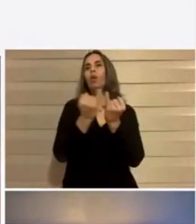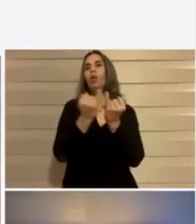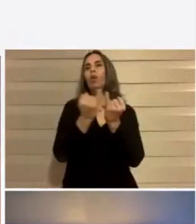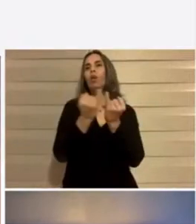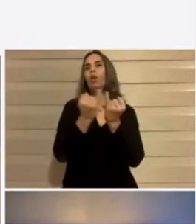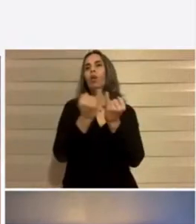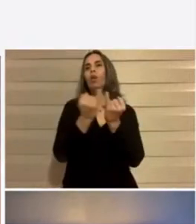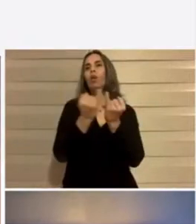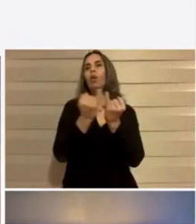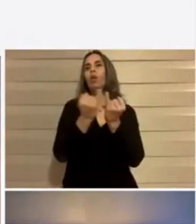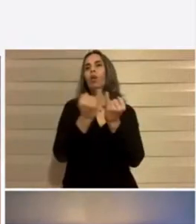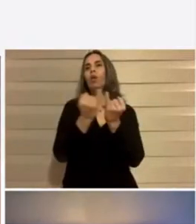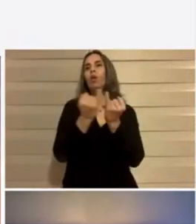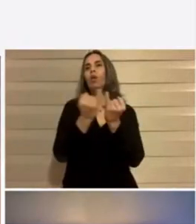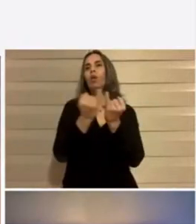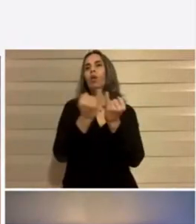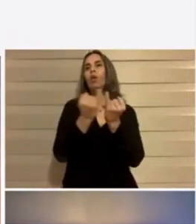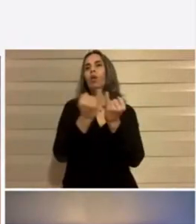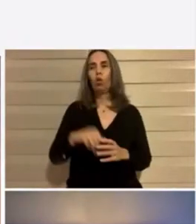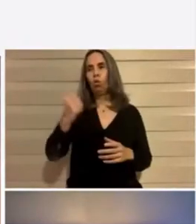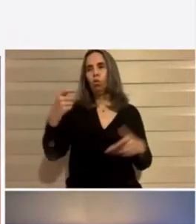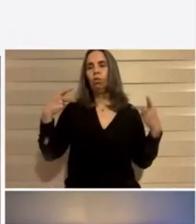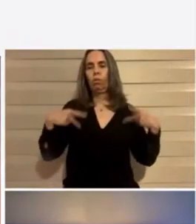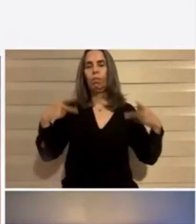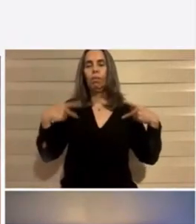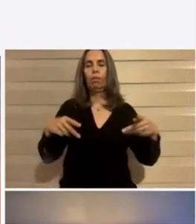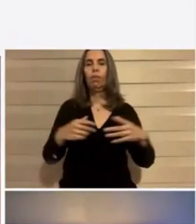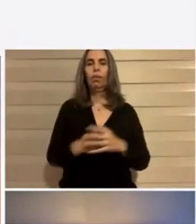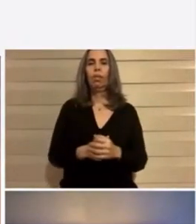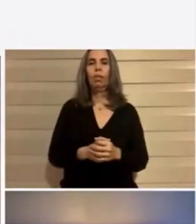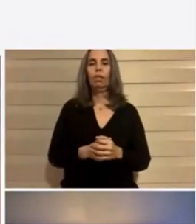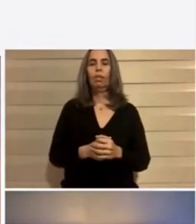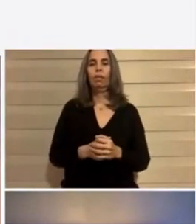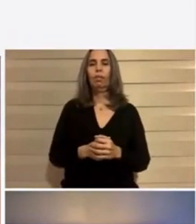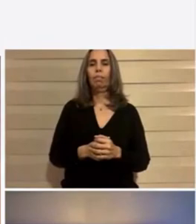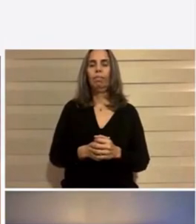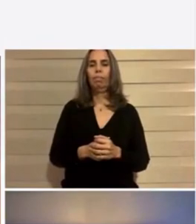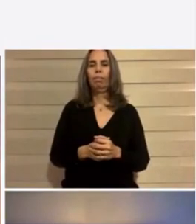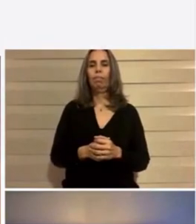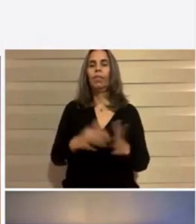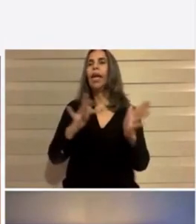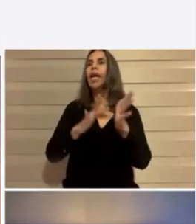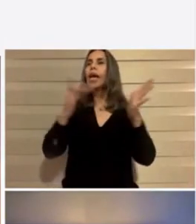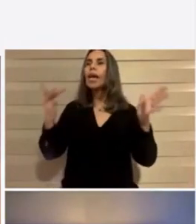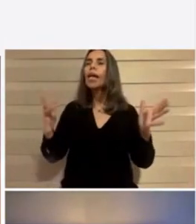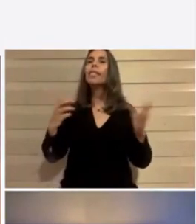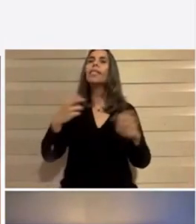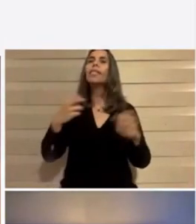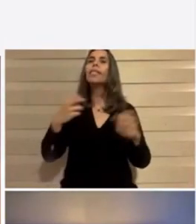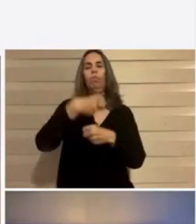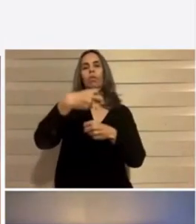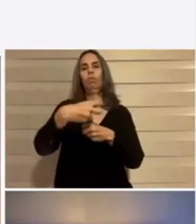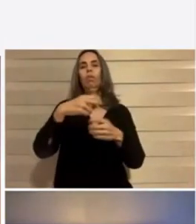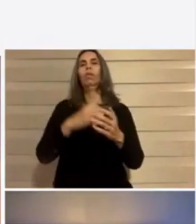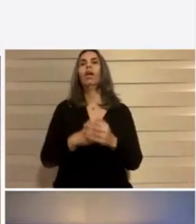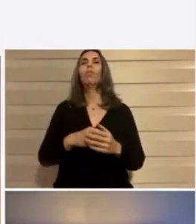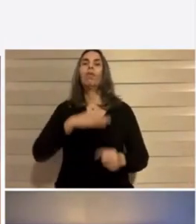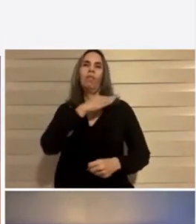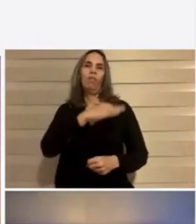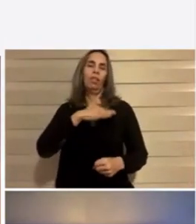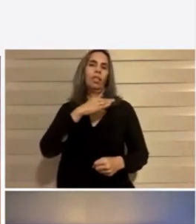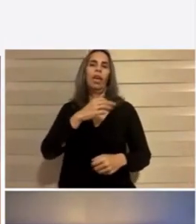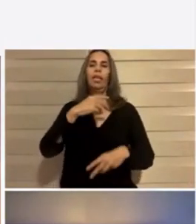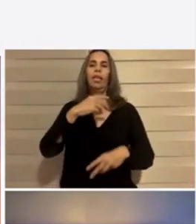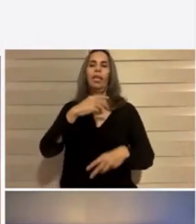Eso es todo lo que quería decir y muchas gracias por la invitación y felicidades a todas las chicas que participaron hoy y también a las